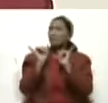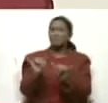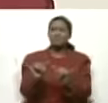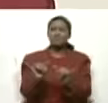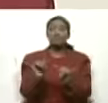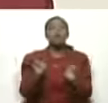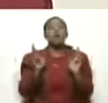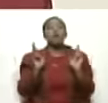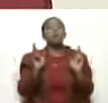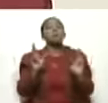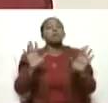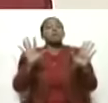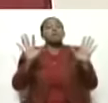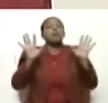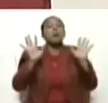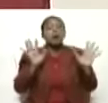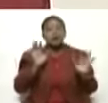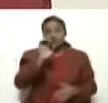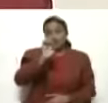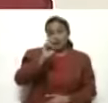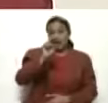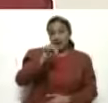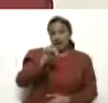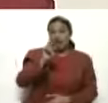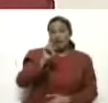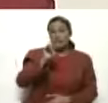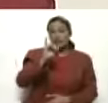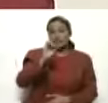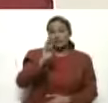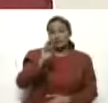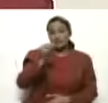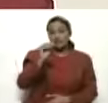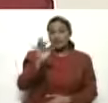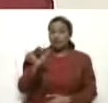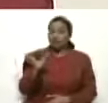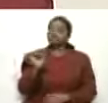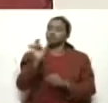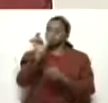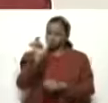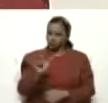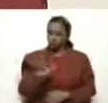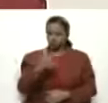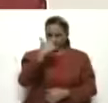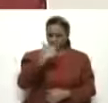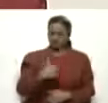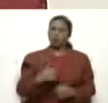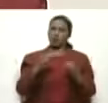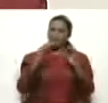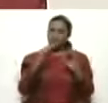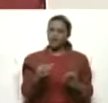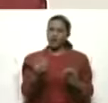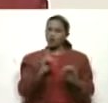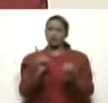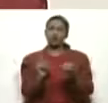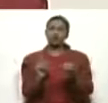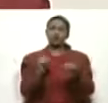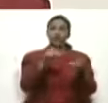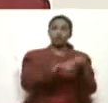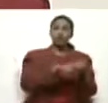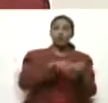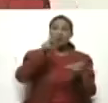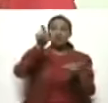Ojalá que Enrique Márquez mantenga esa posición y no se sume a la presión que le imponen desde